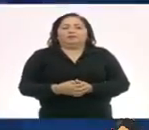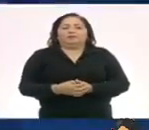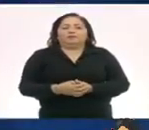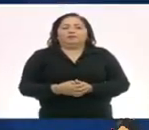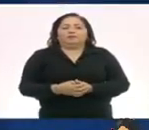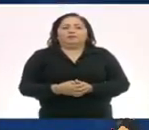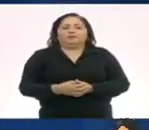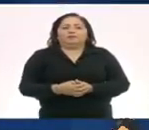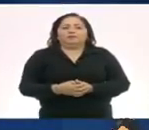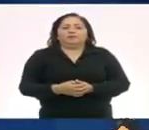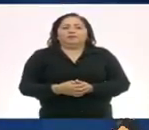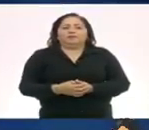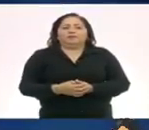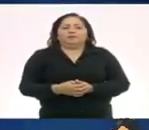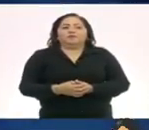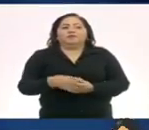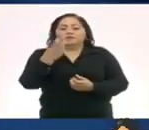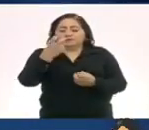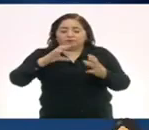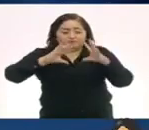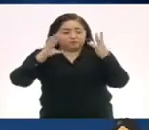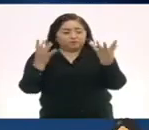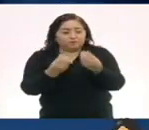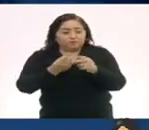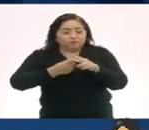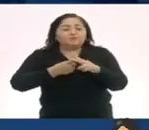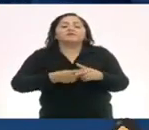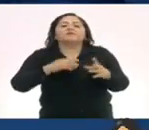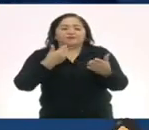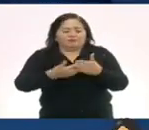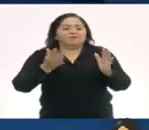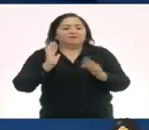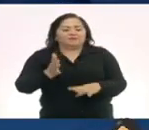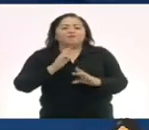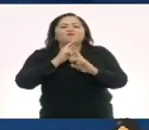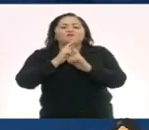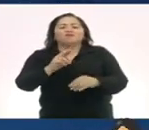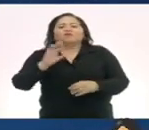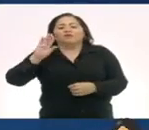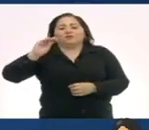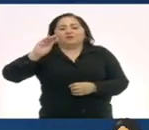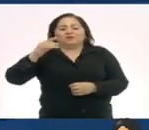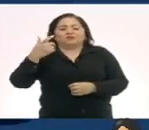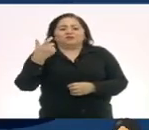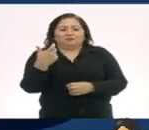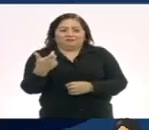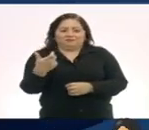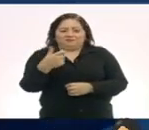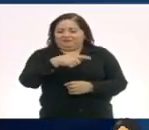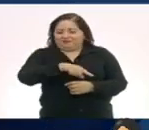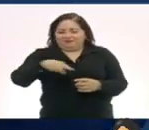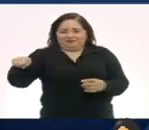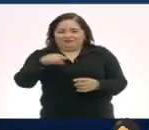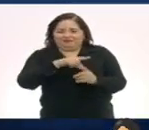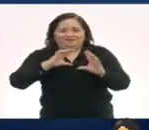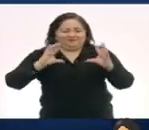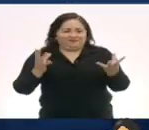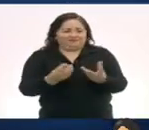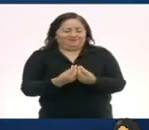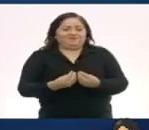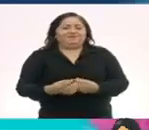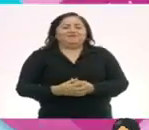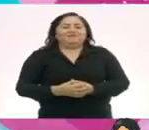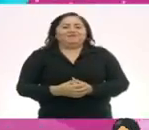Sí. Y de esa manera ya tenemos ahora sí resuelto nuestro primer problema de este desafío. Ok.